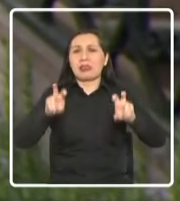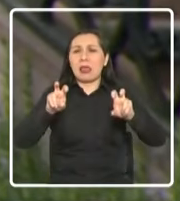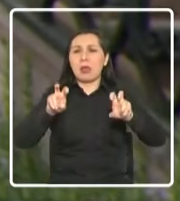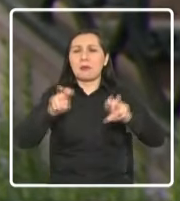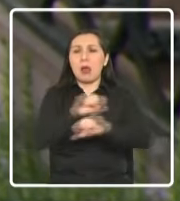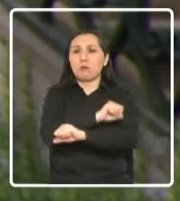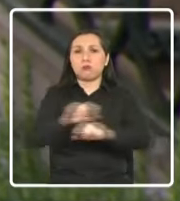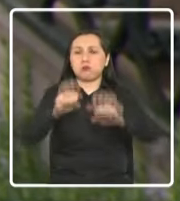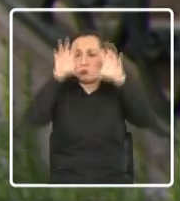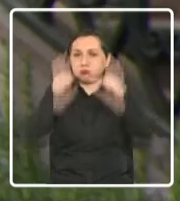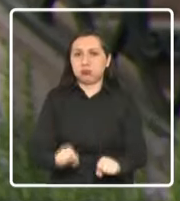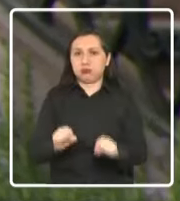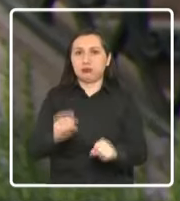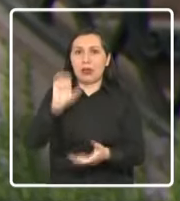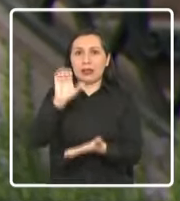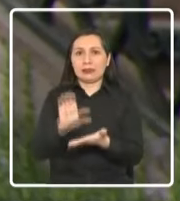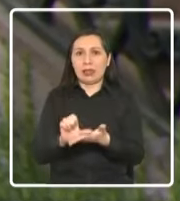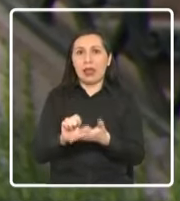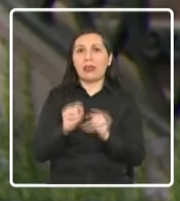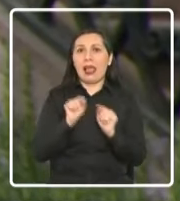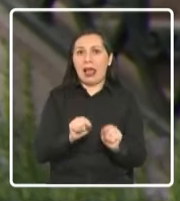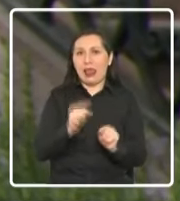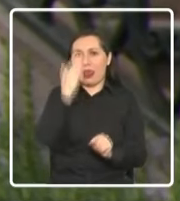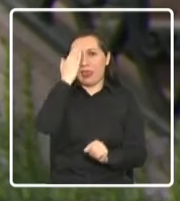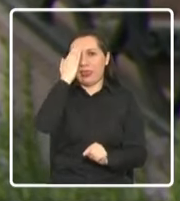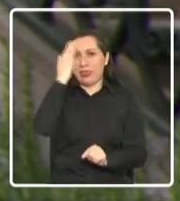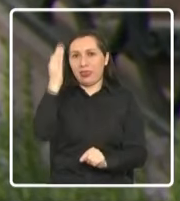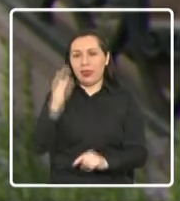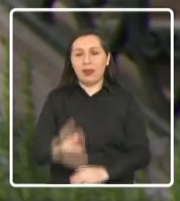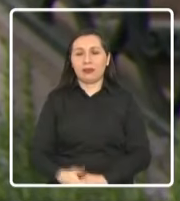golpe de Estado de aquel día.